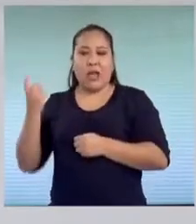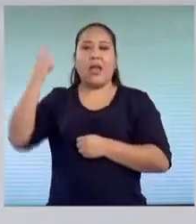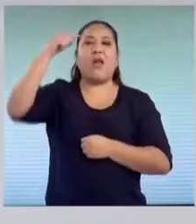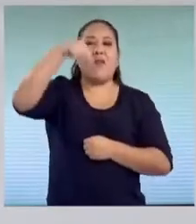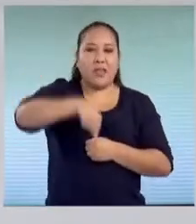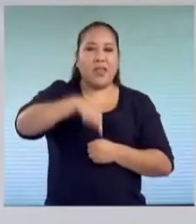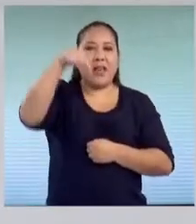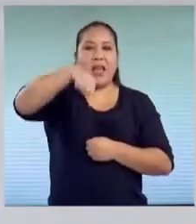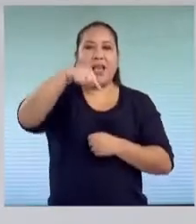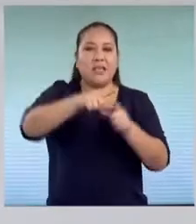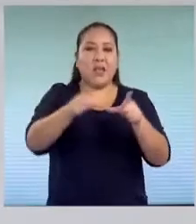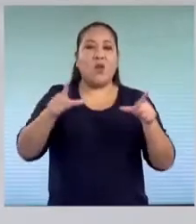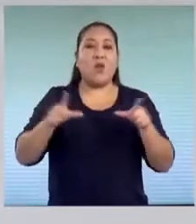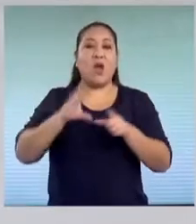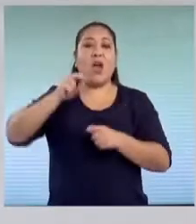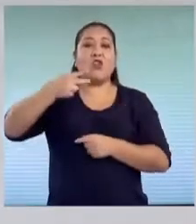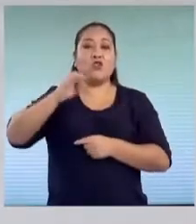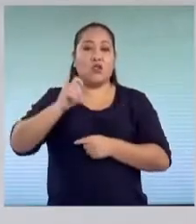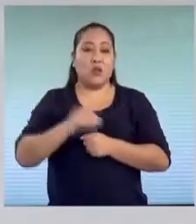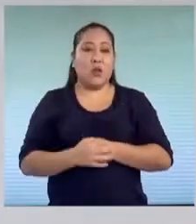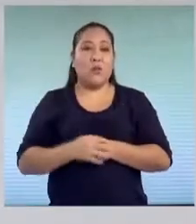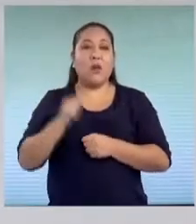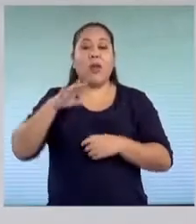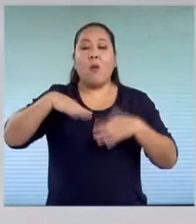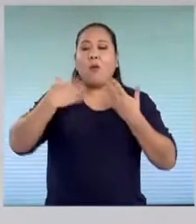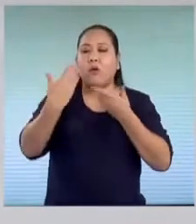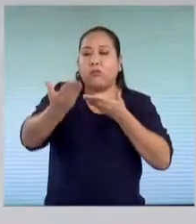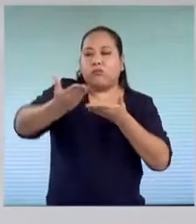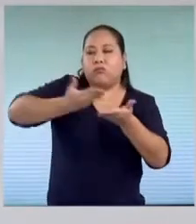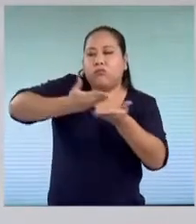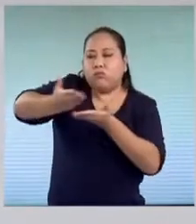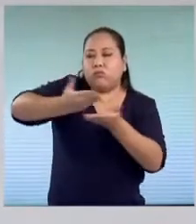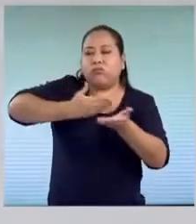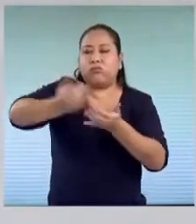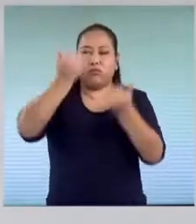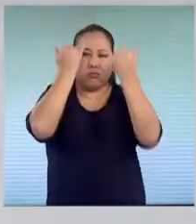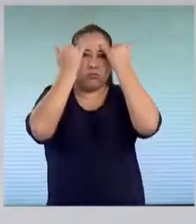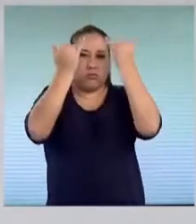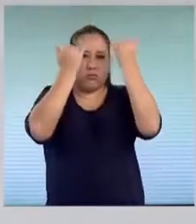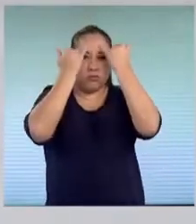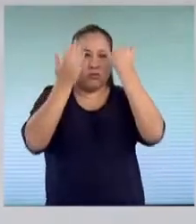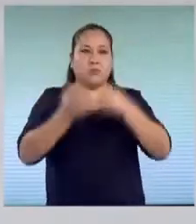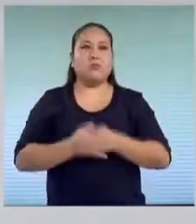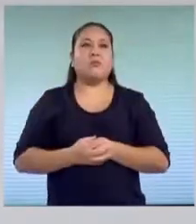aquí para poder hacer un intercambio de ideas.